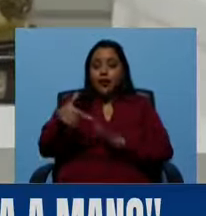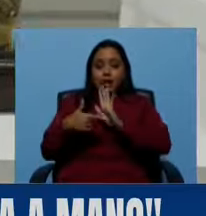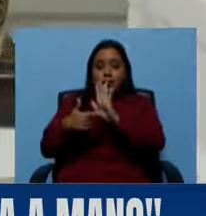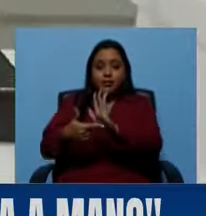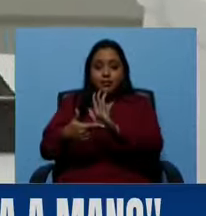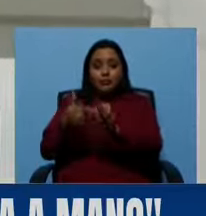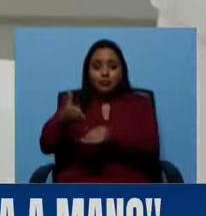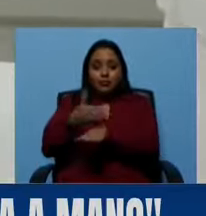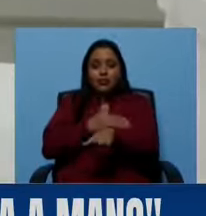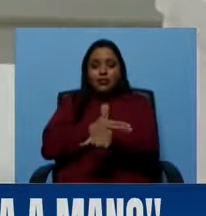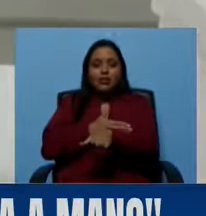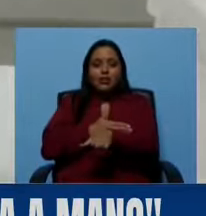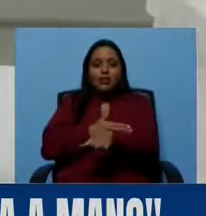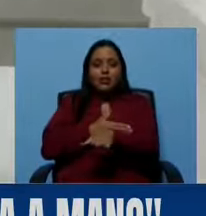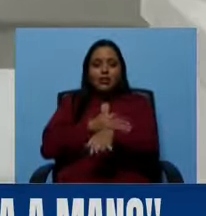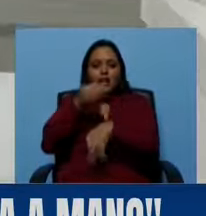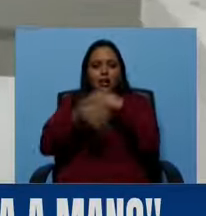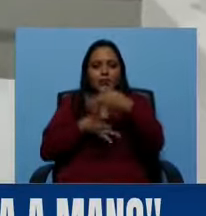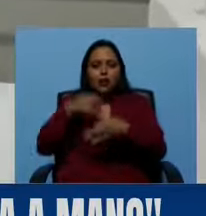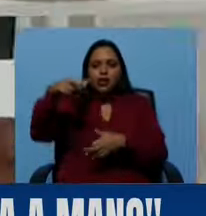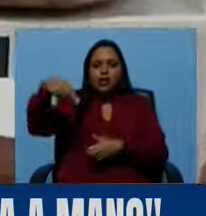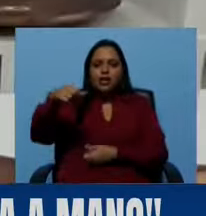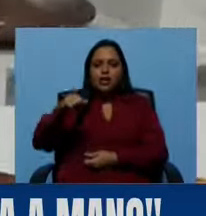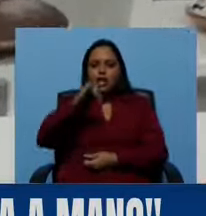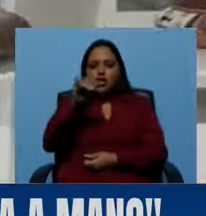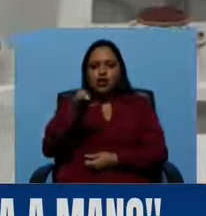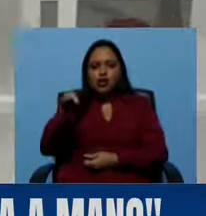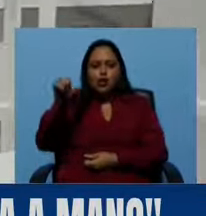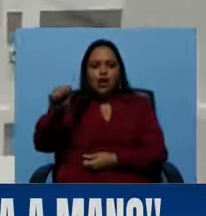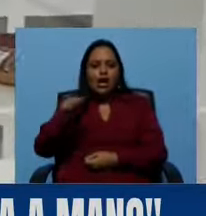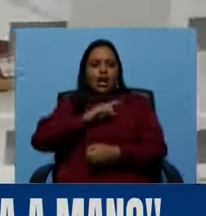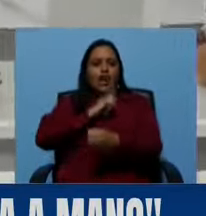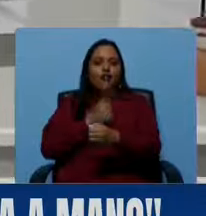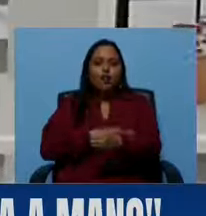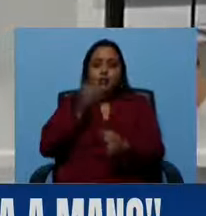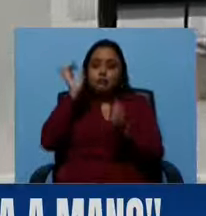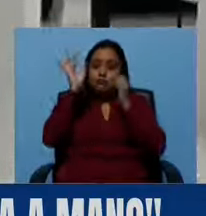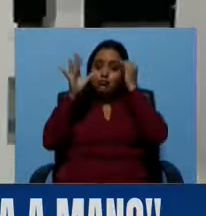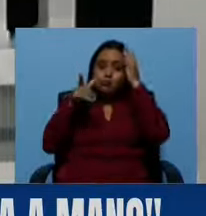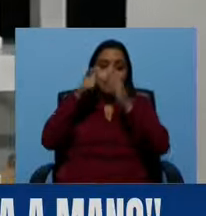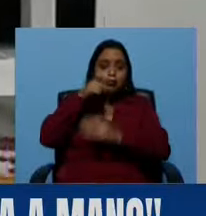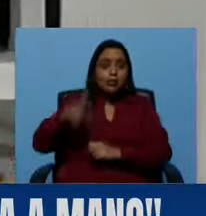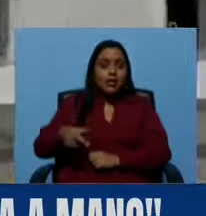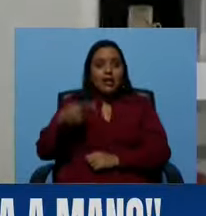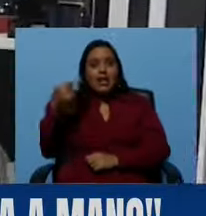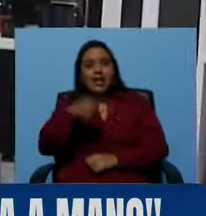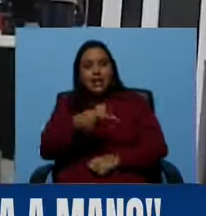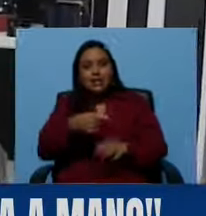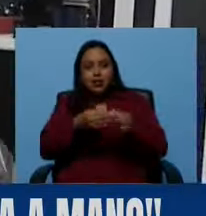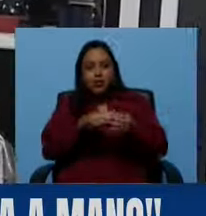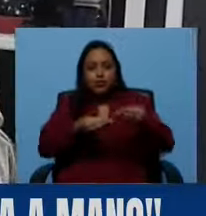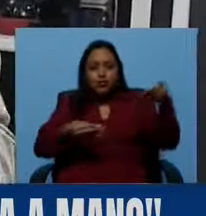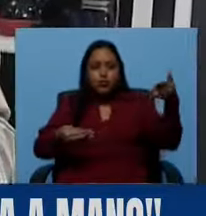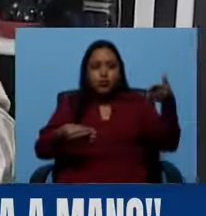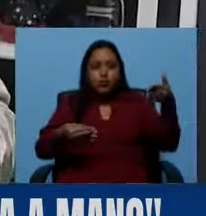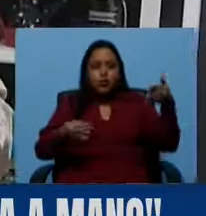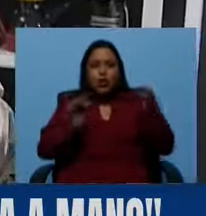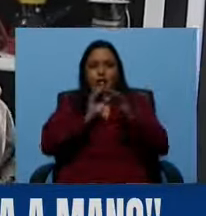Nazoa llamaría los poderes creadores de nuestro pueblo. Esta es una pieza